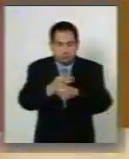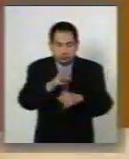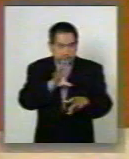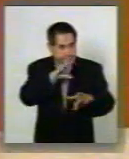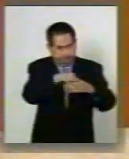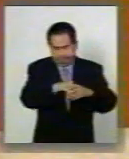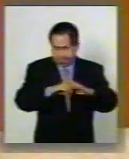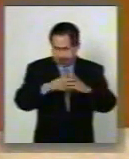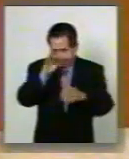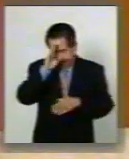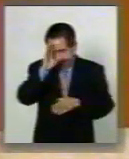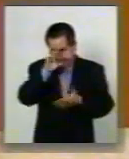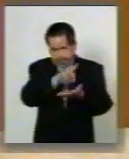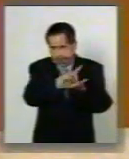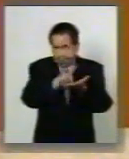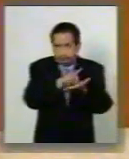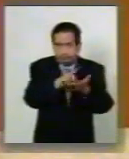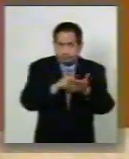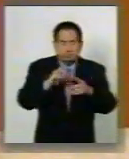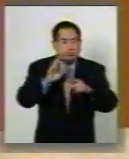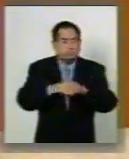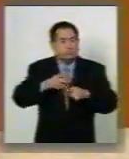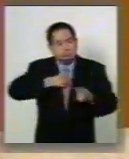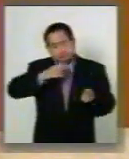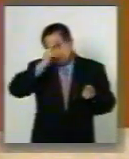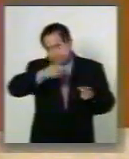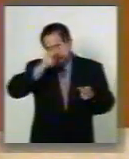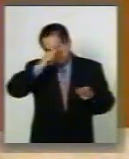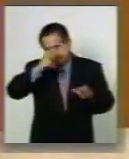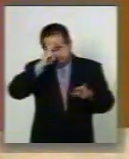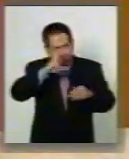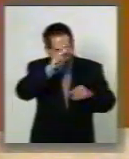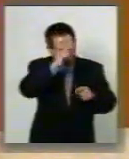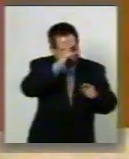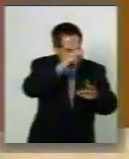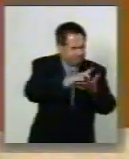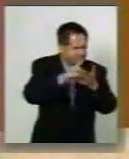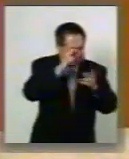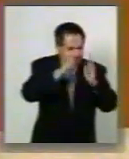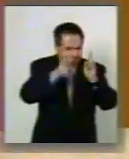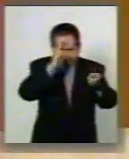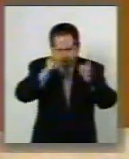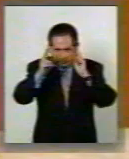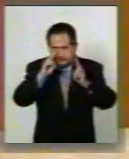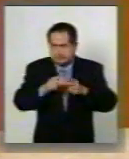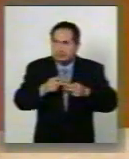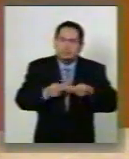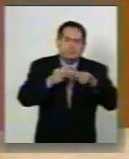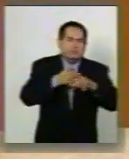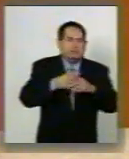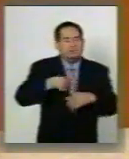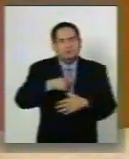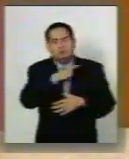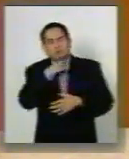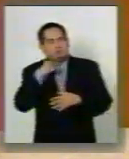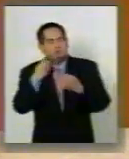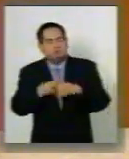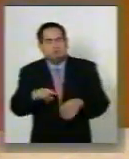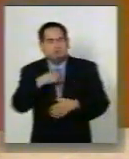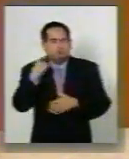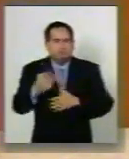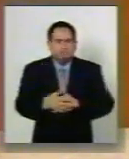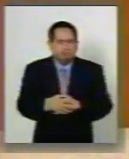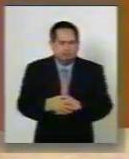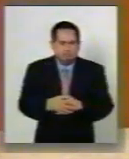en estos por la política del prohibicionismo, por la guerra contra las drogas que claramente estamos perdiendo. No